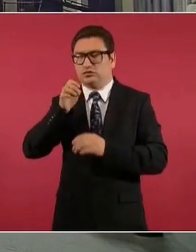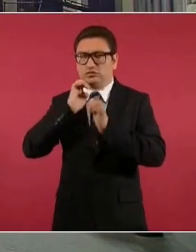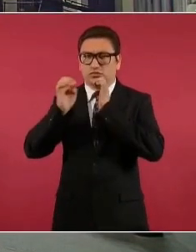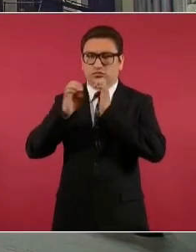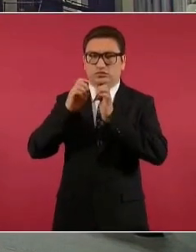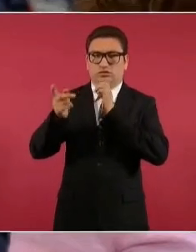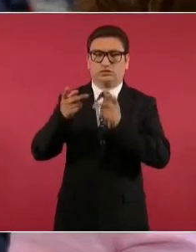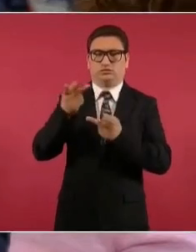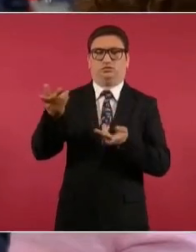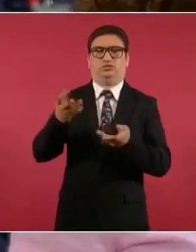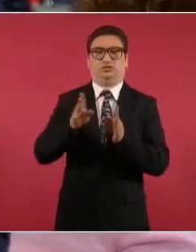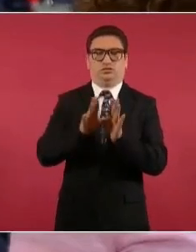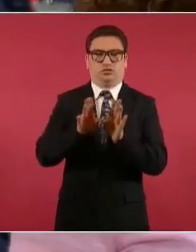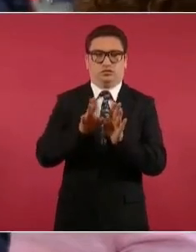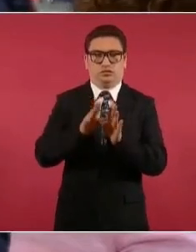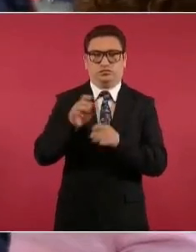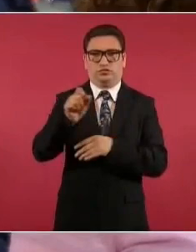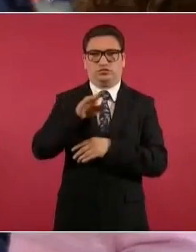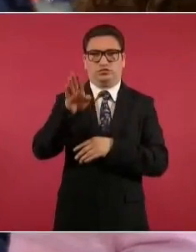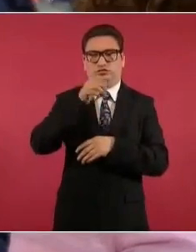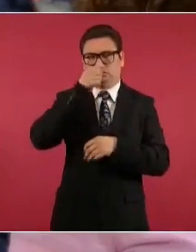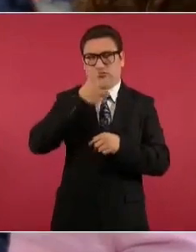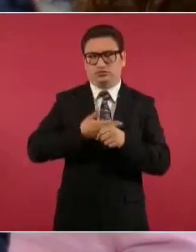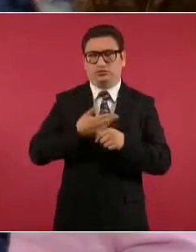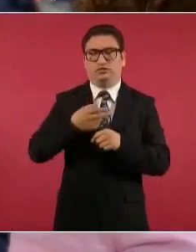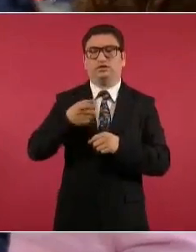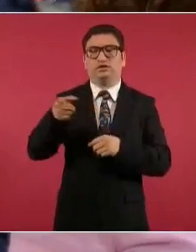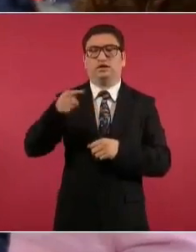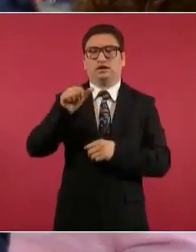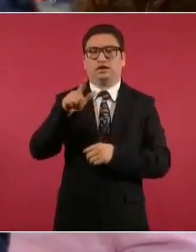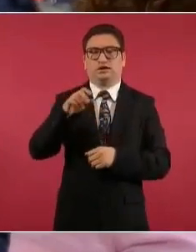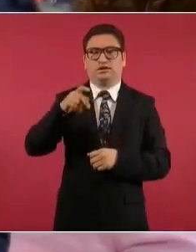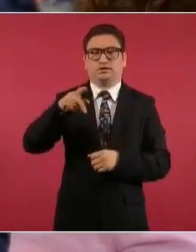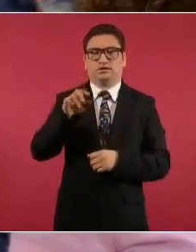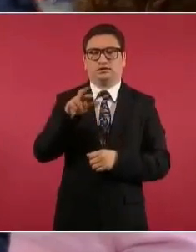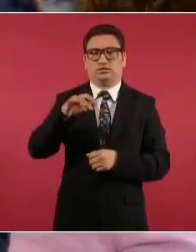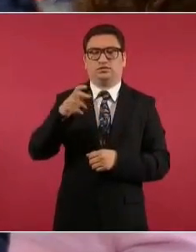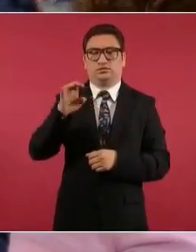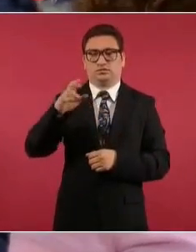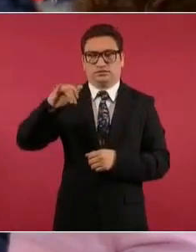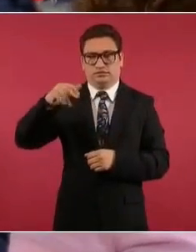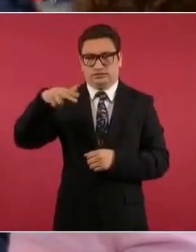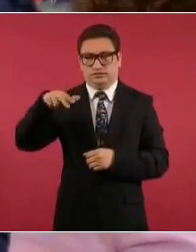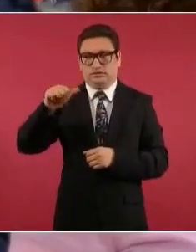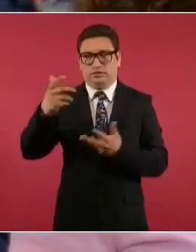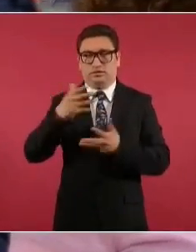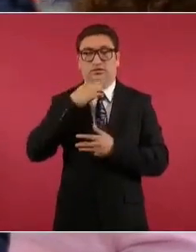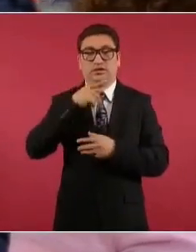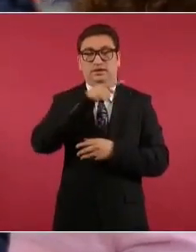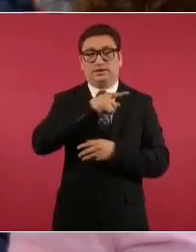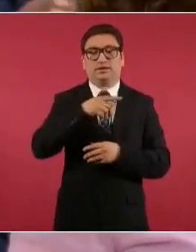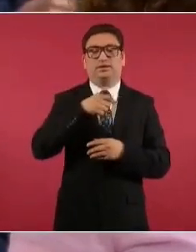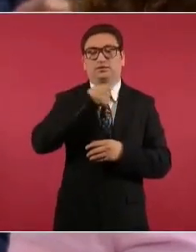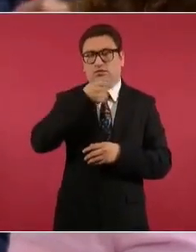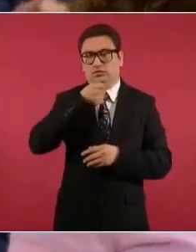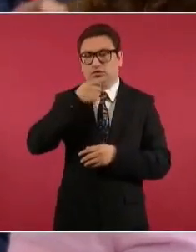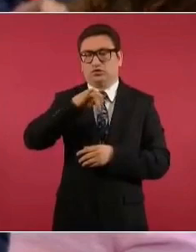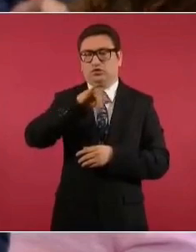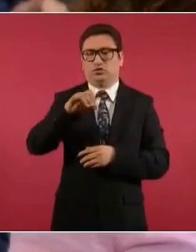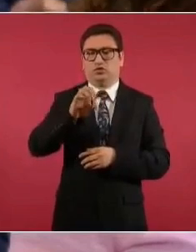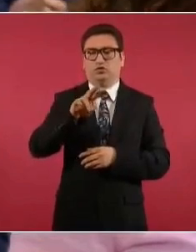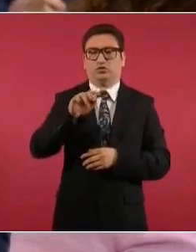una vileza por parte del subsecretario Alejandro Encinas. Este periodista Jorge Fernández